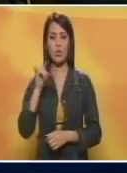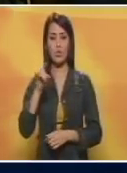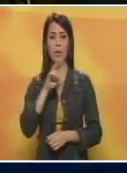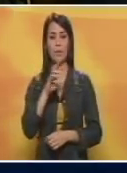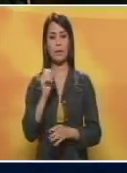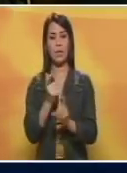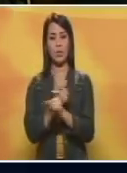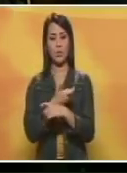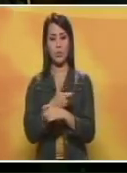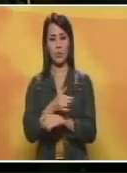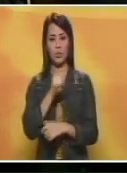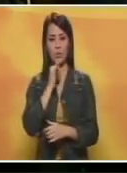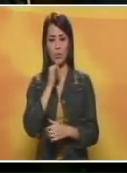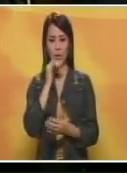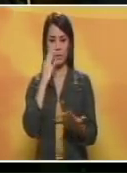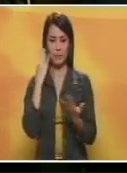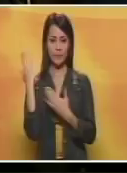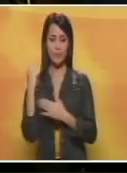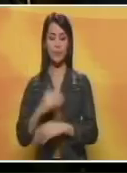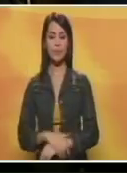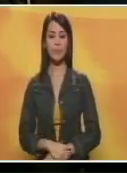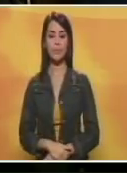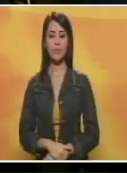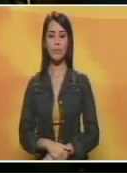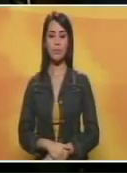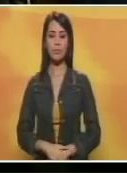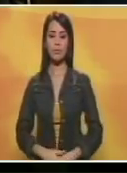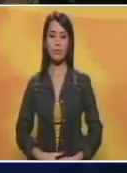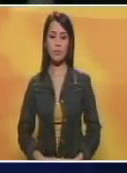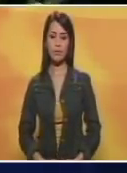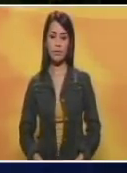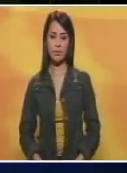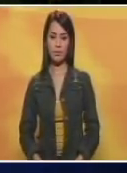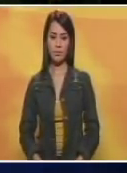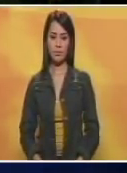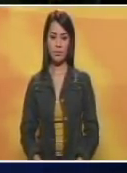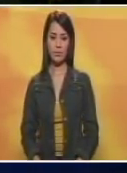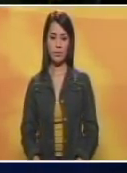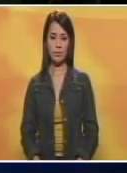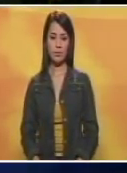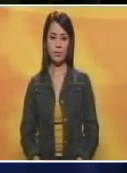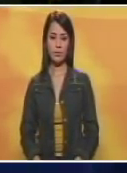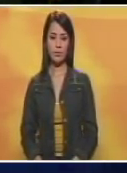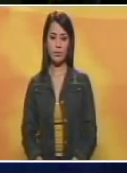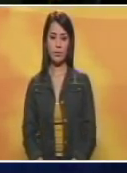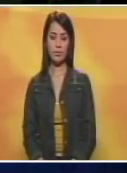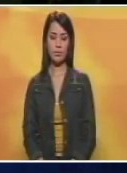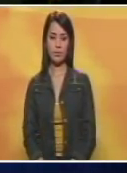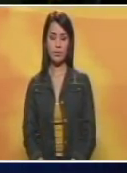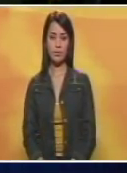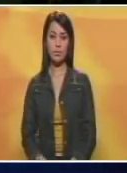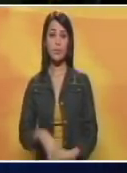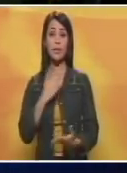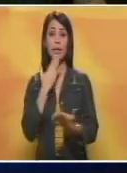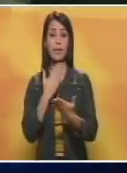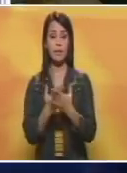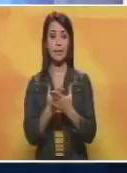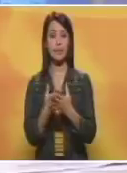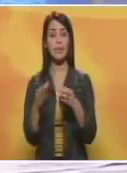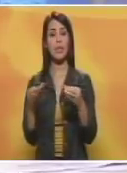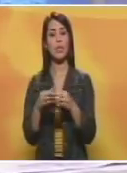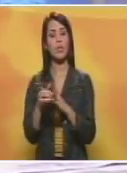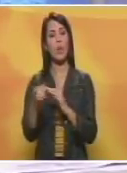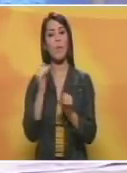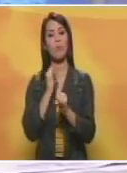lunes en toda la información desde la asamblea nacional devolvemos este pase al estudio gracias manuel en la banca electrónica